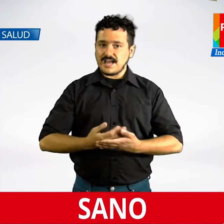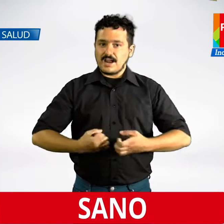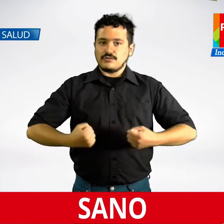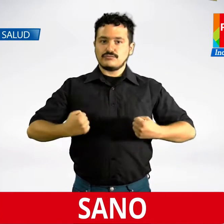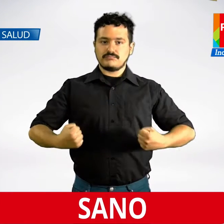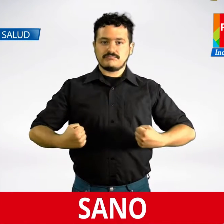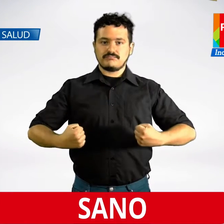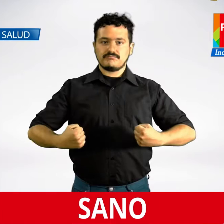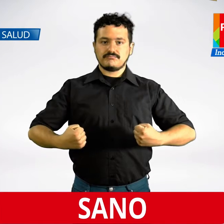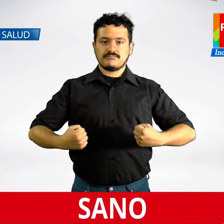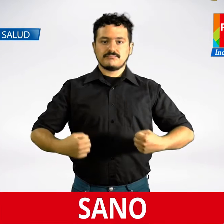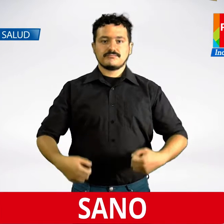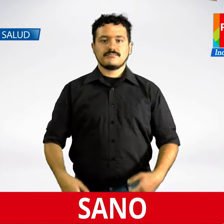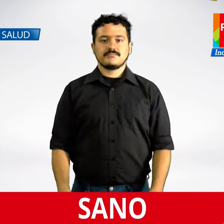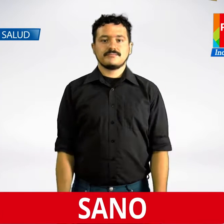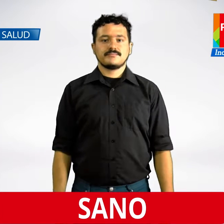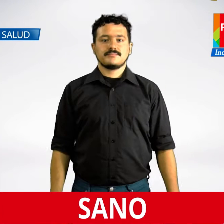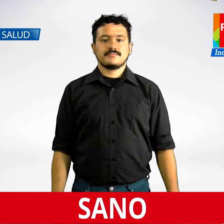Sano.